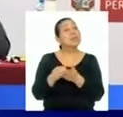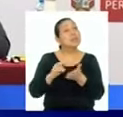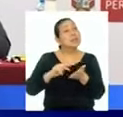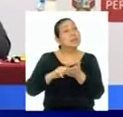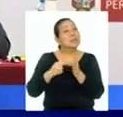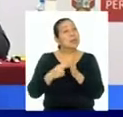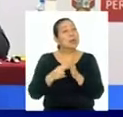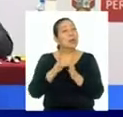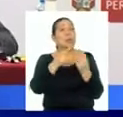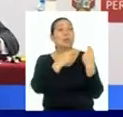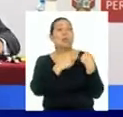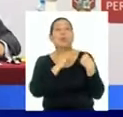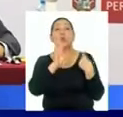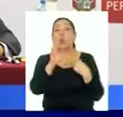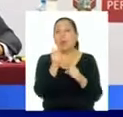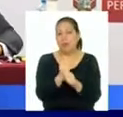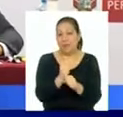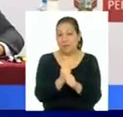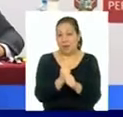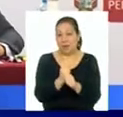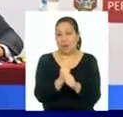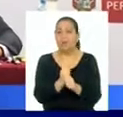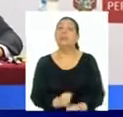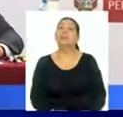de sus funciones.